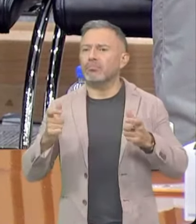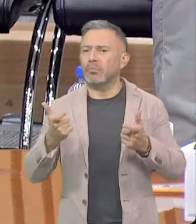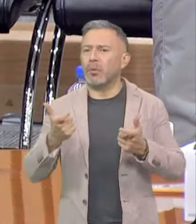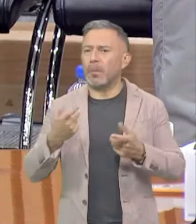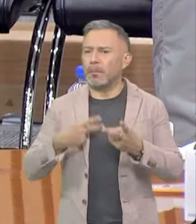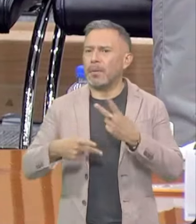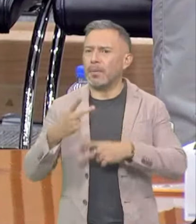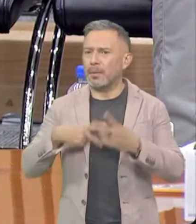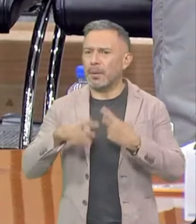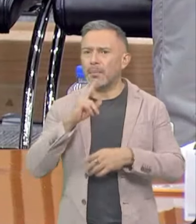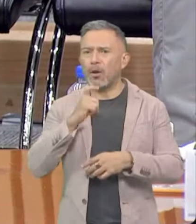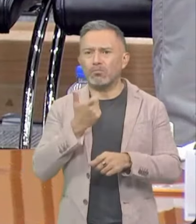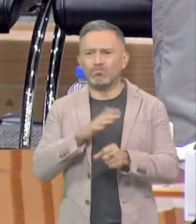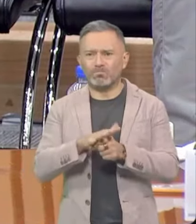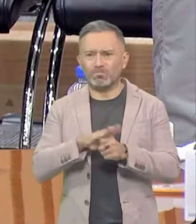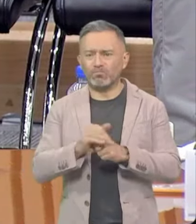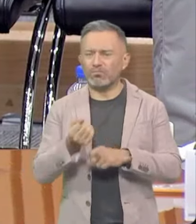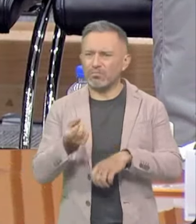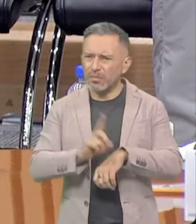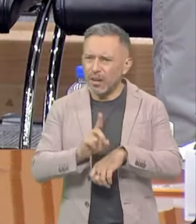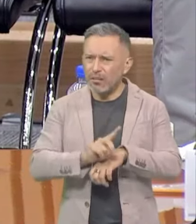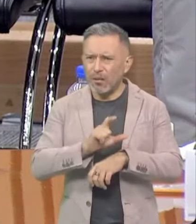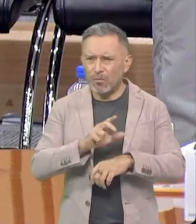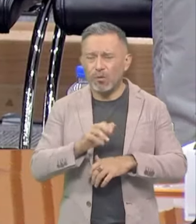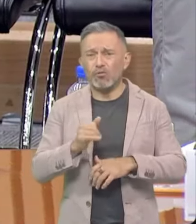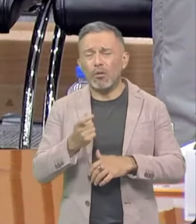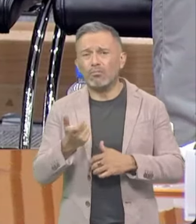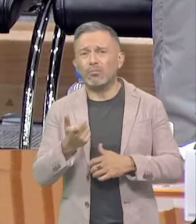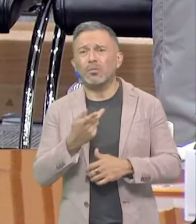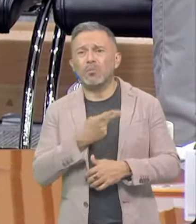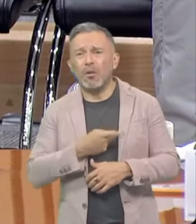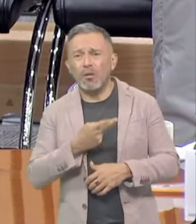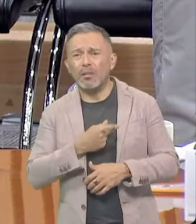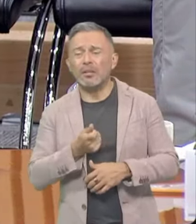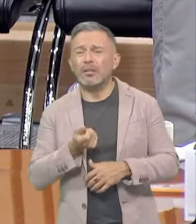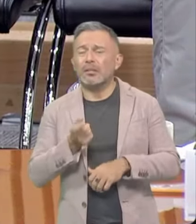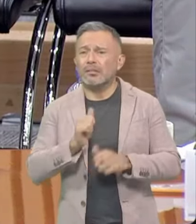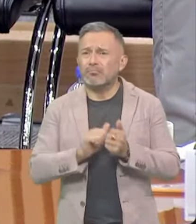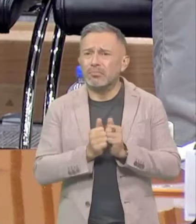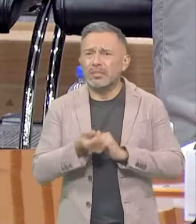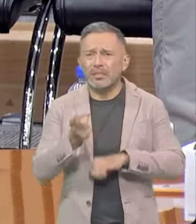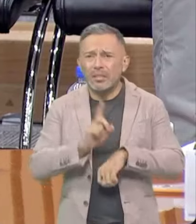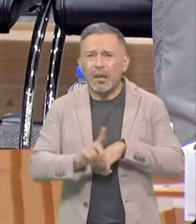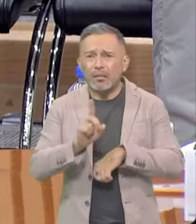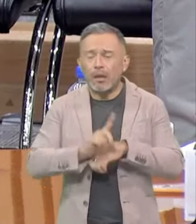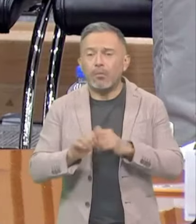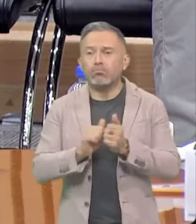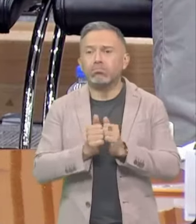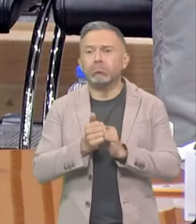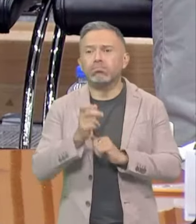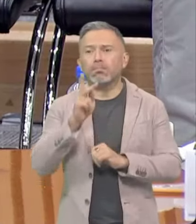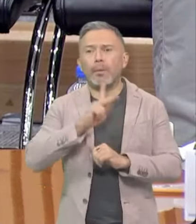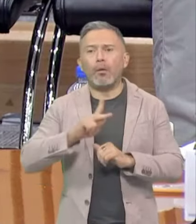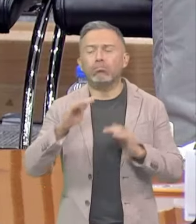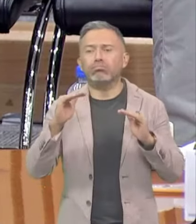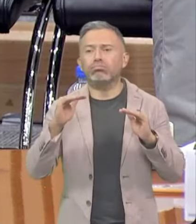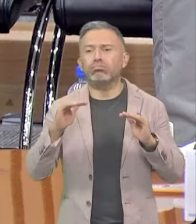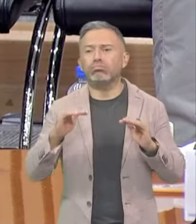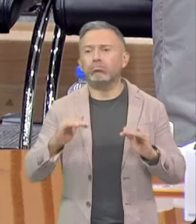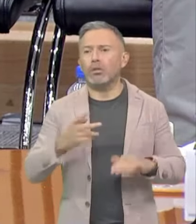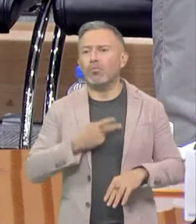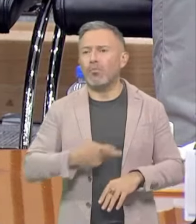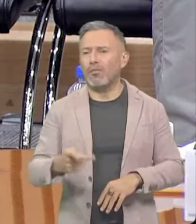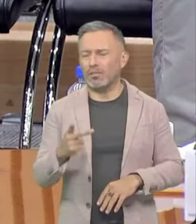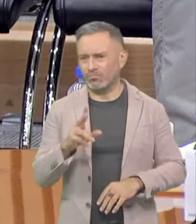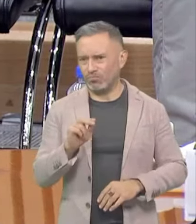día y no se conviertan en pobres cada día más pobres y con ello presas seguras